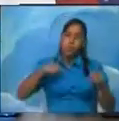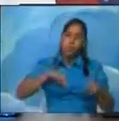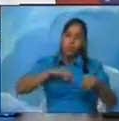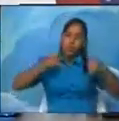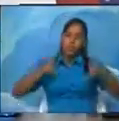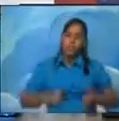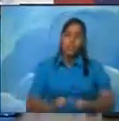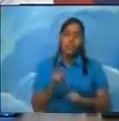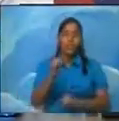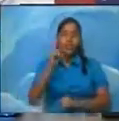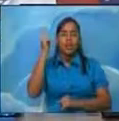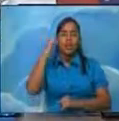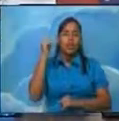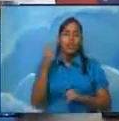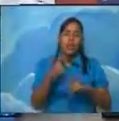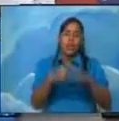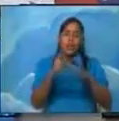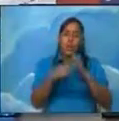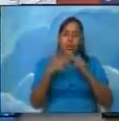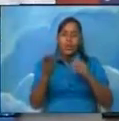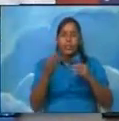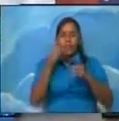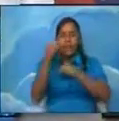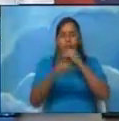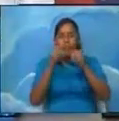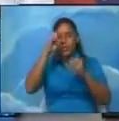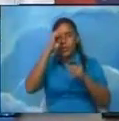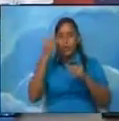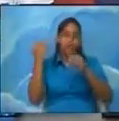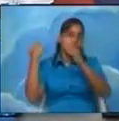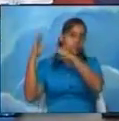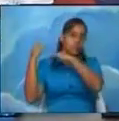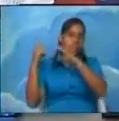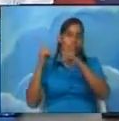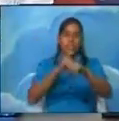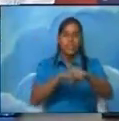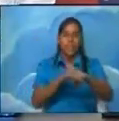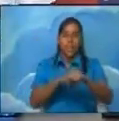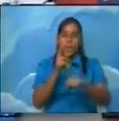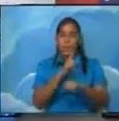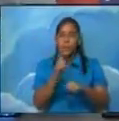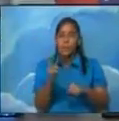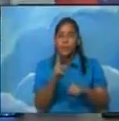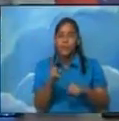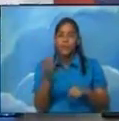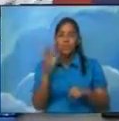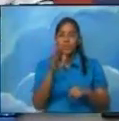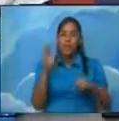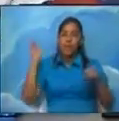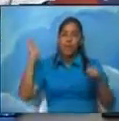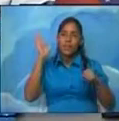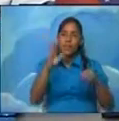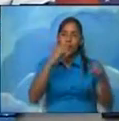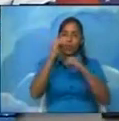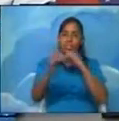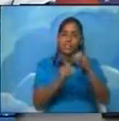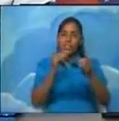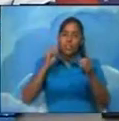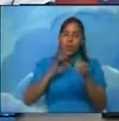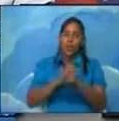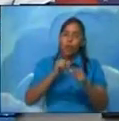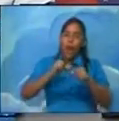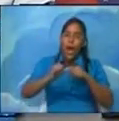no saben las cosas que hizo Dios allá en Egipto y lo que ha venido haciendo a lo largo